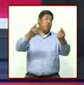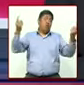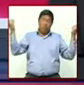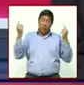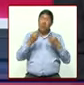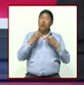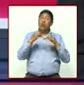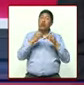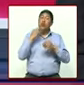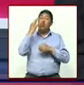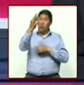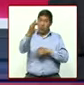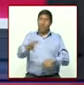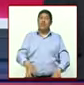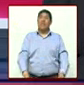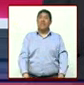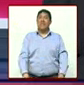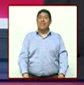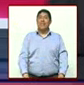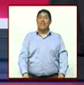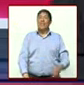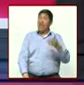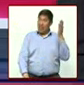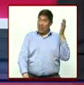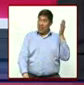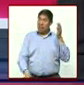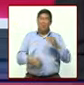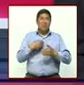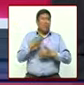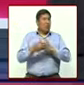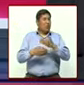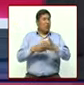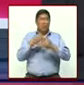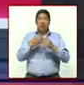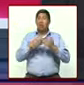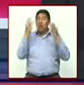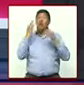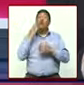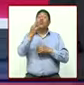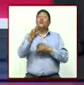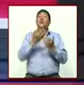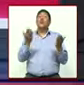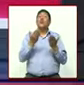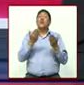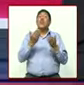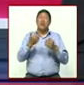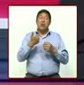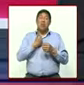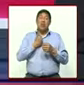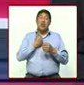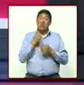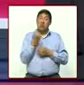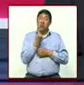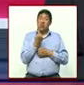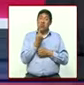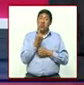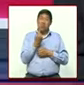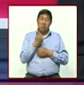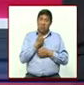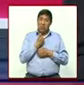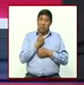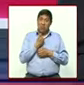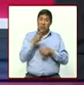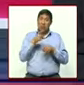manera comercial en un futuro cercano. Este hito marca un paso significativo hacia un futuro en el que el transporte autónomo sea una realidad